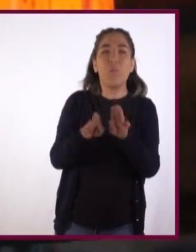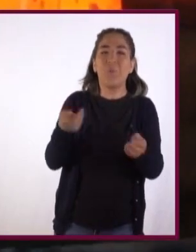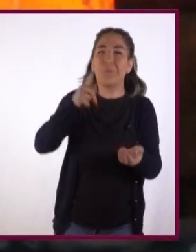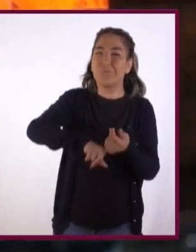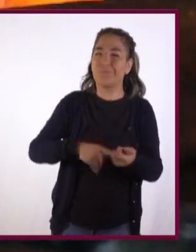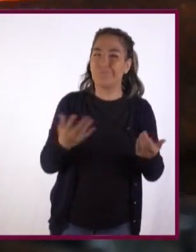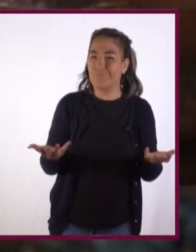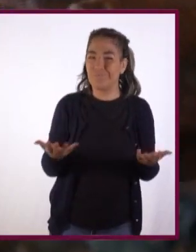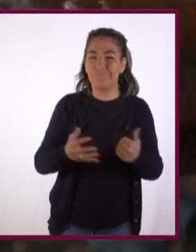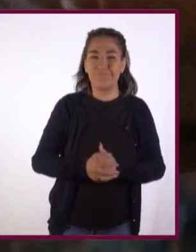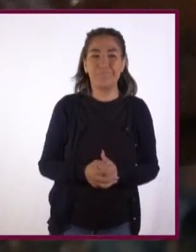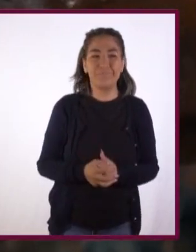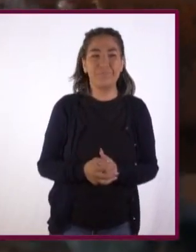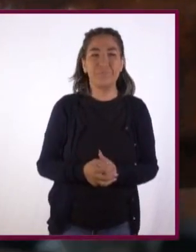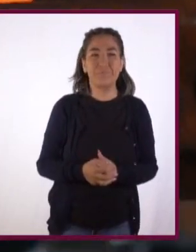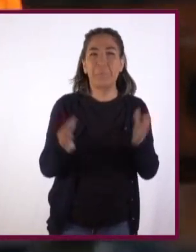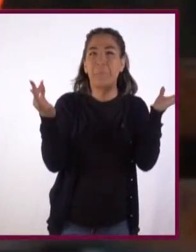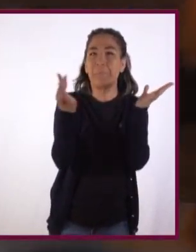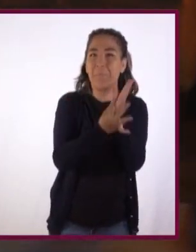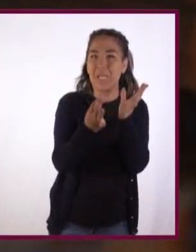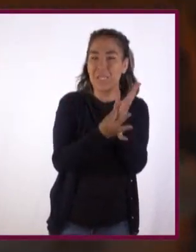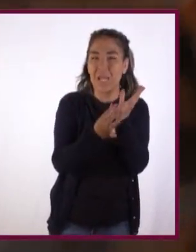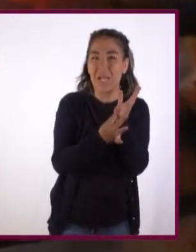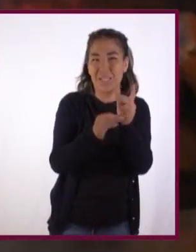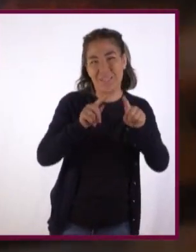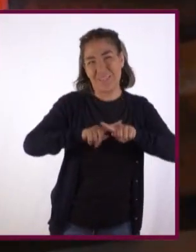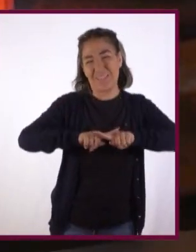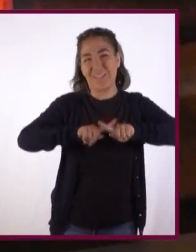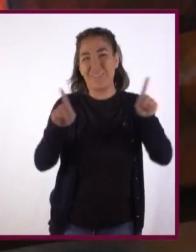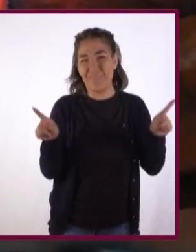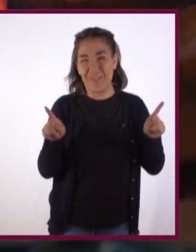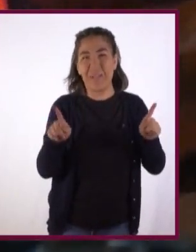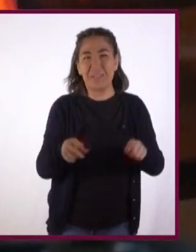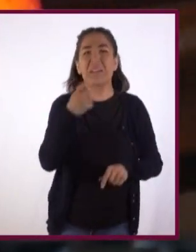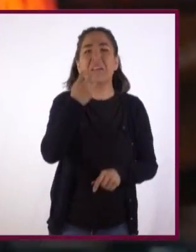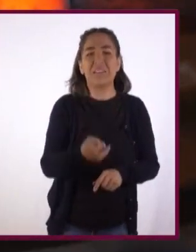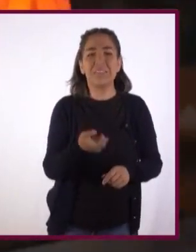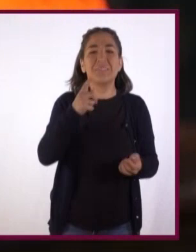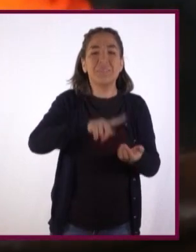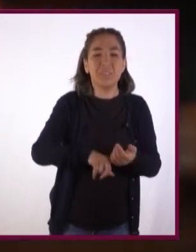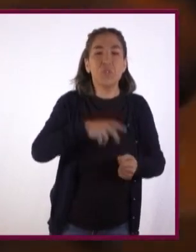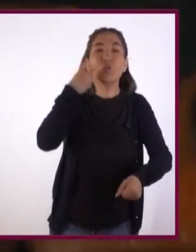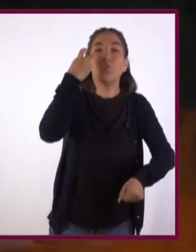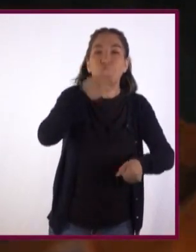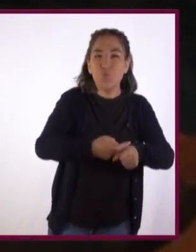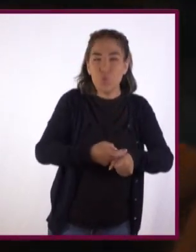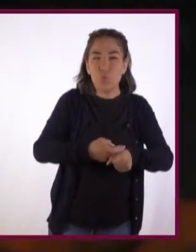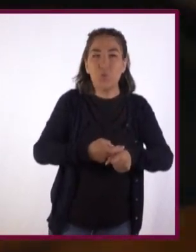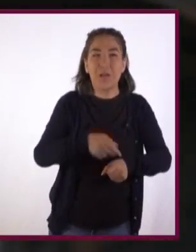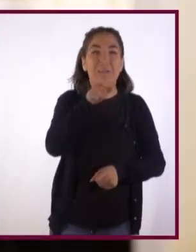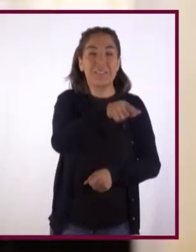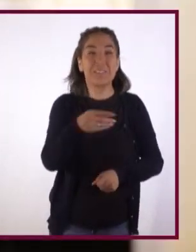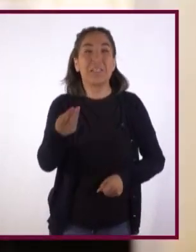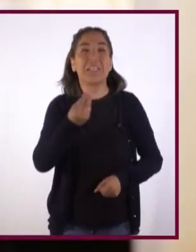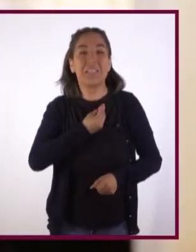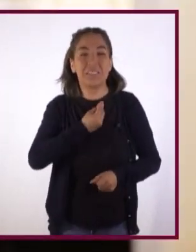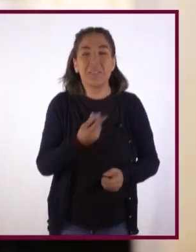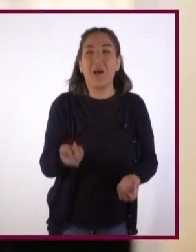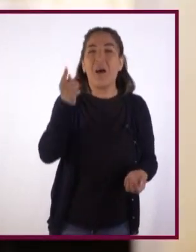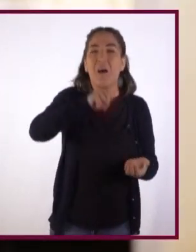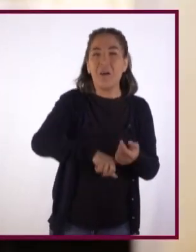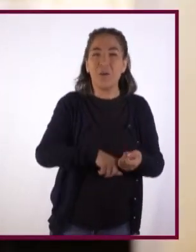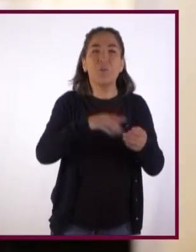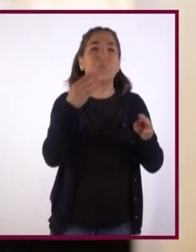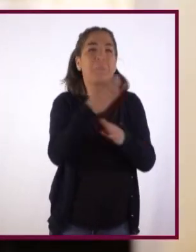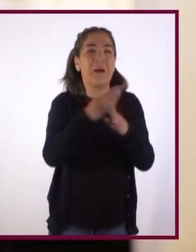para penetrar, por ejemplo, un metal. Esa diferencia es una diferencia en dureza, es la resistencia que